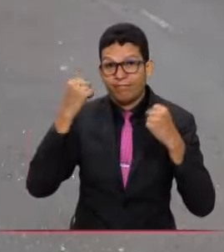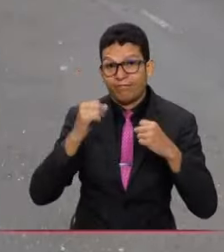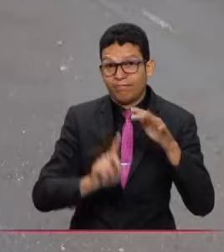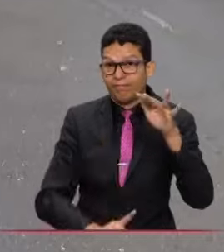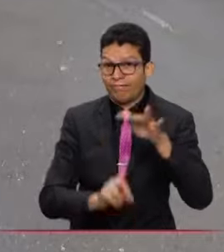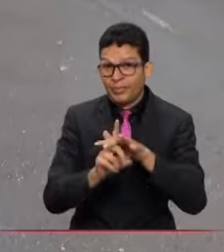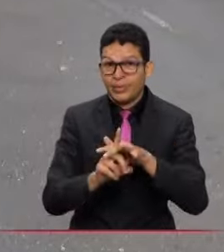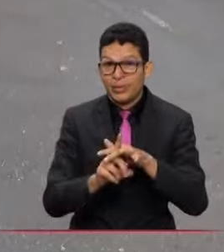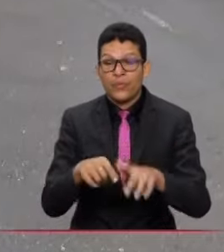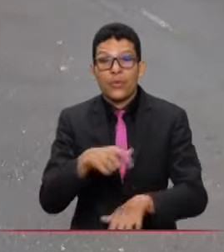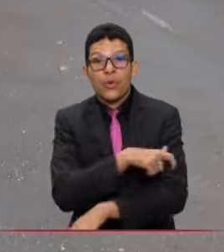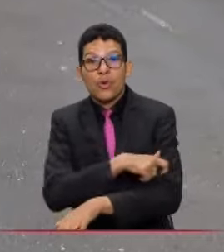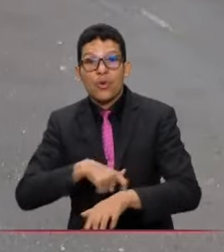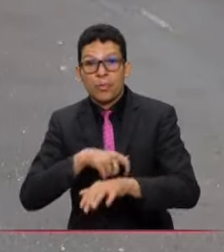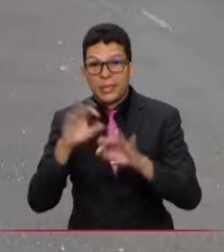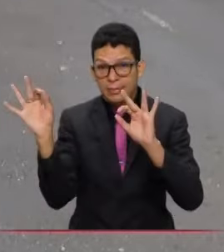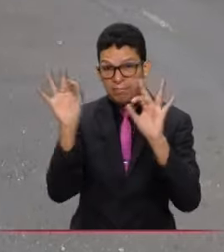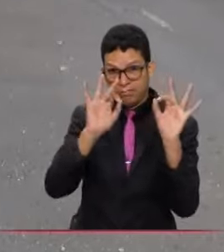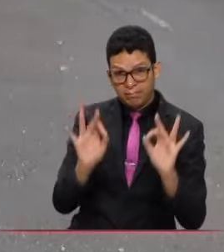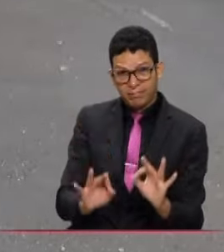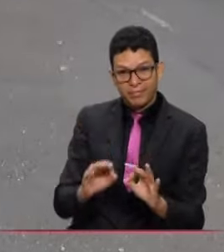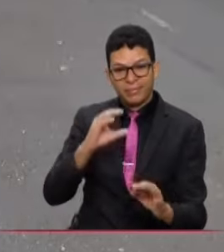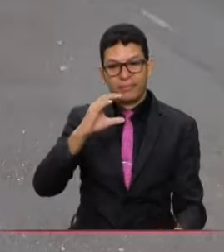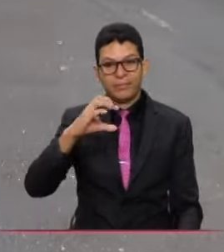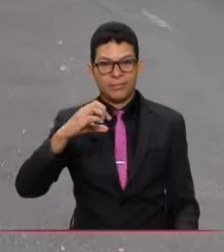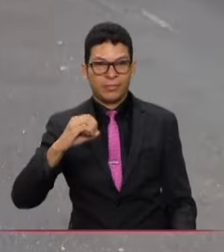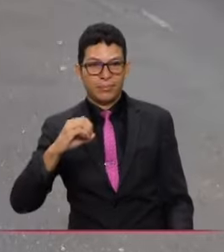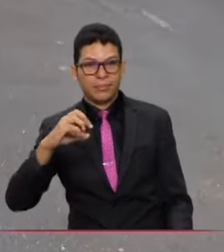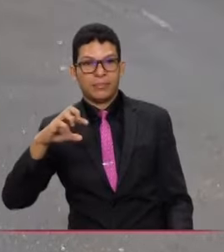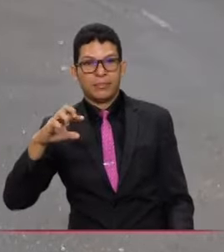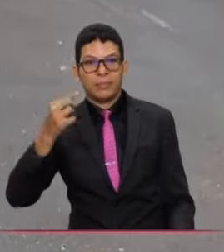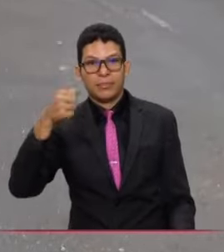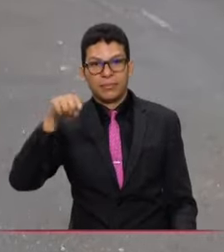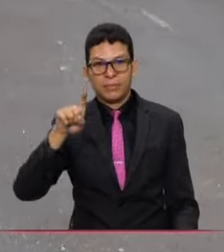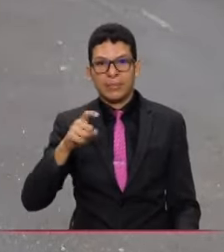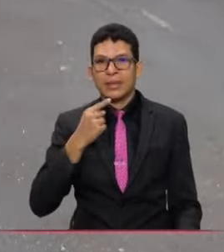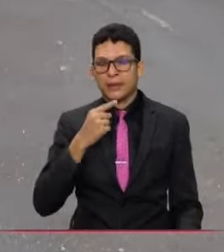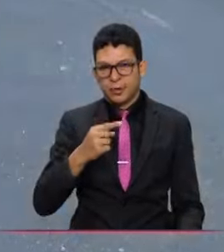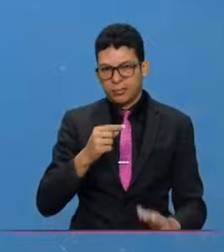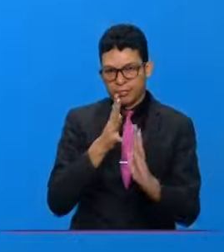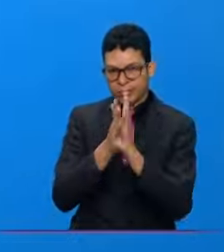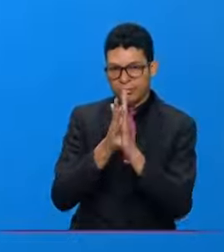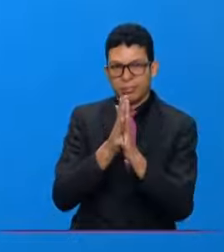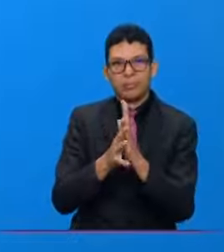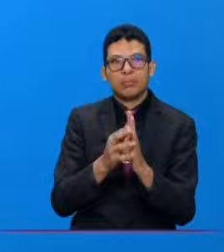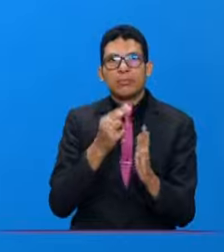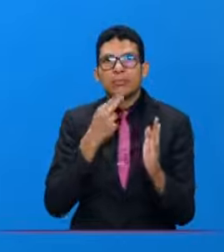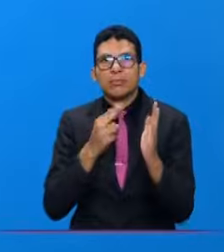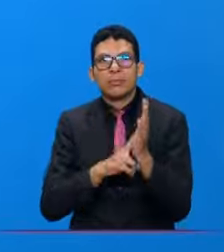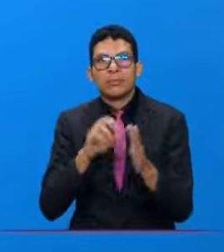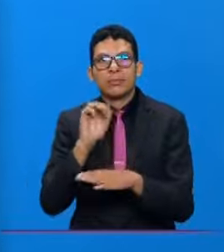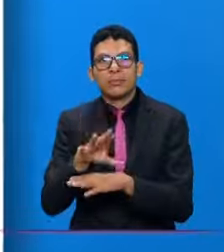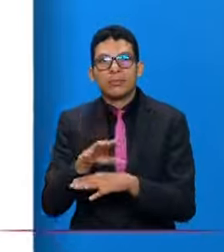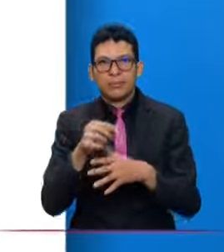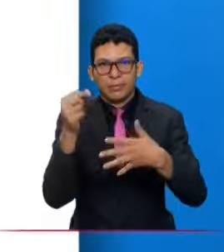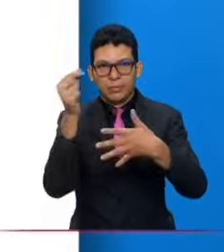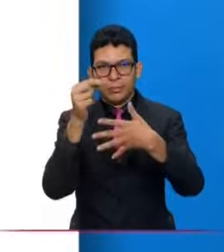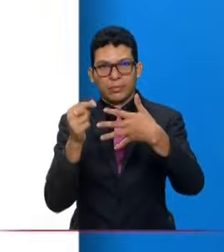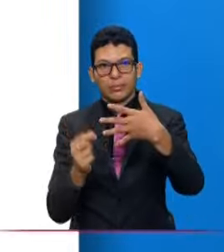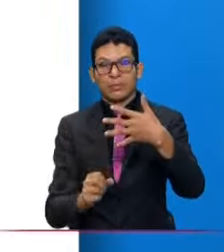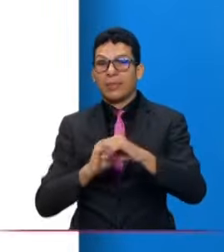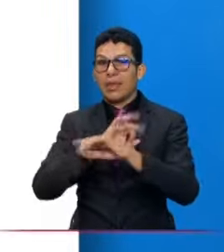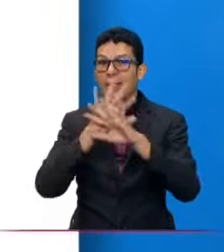que el comité organizador de la cop1 emitieron el siguiente comunicado en donde en cinco puntos aclaran